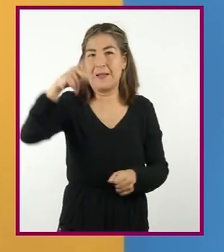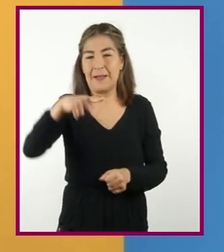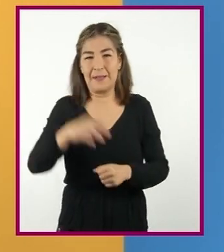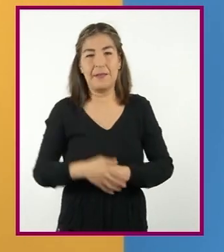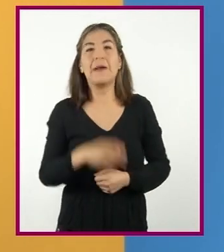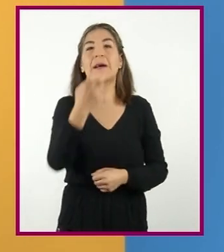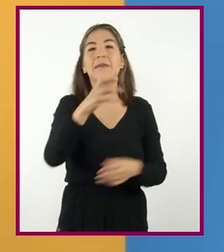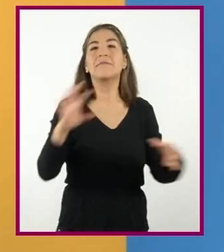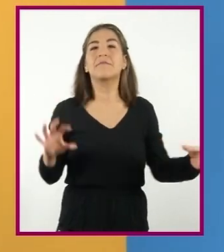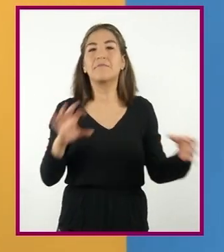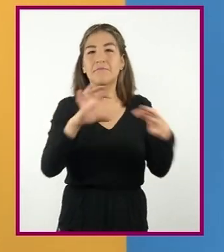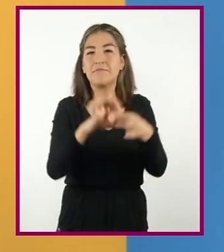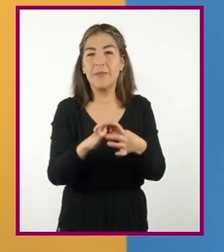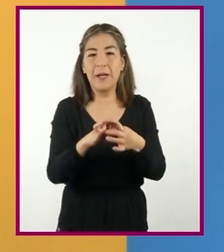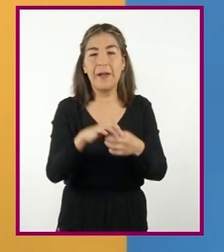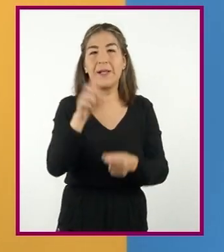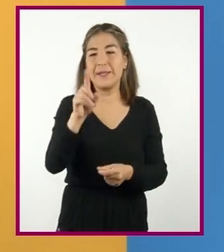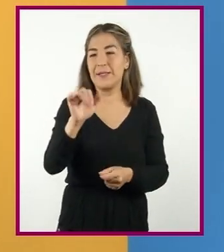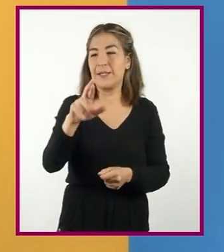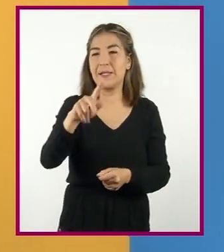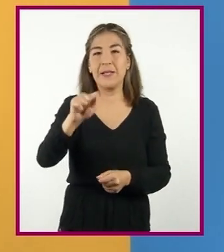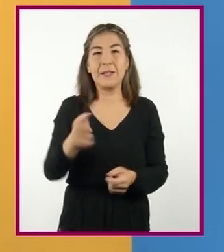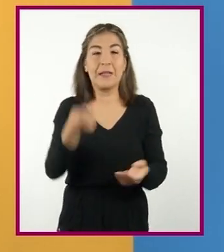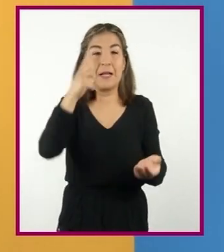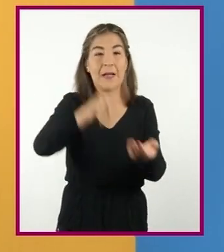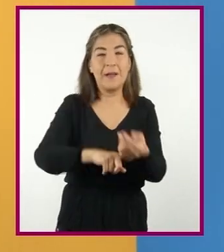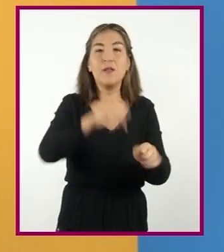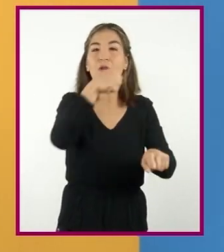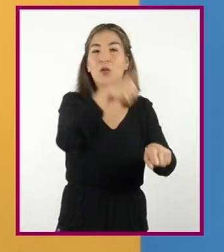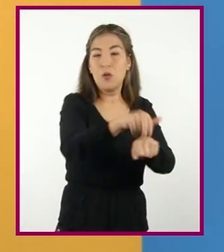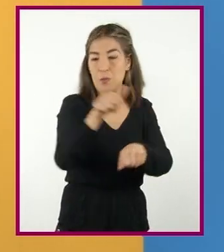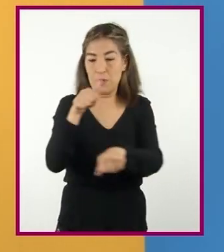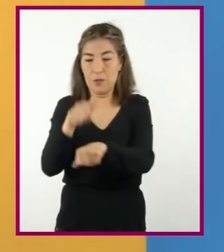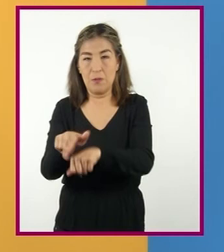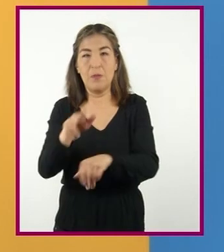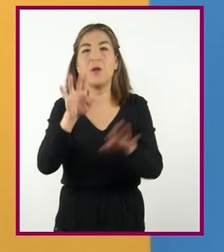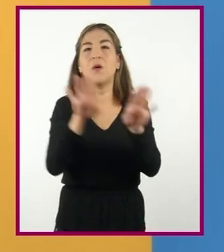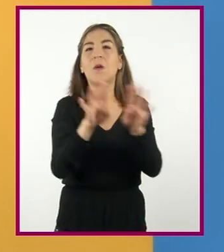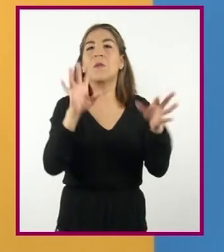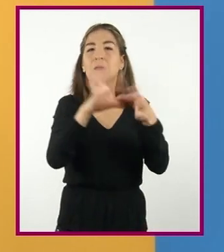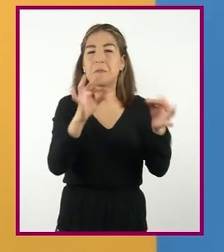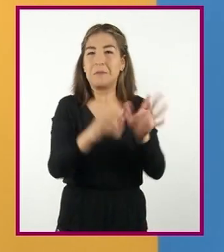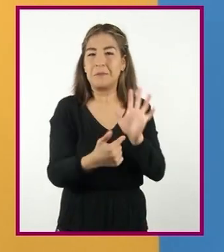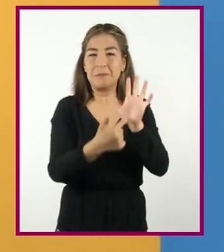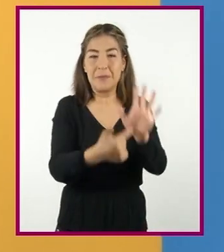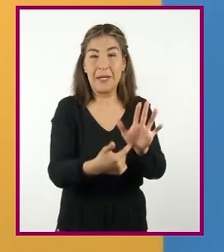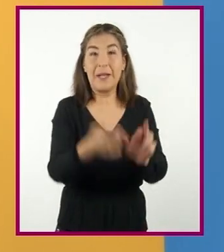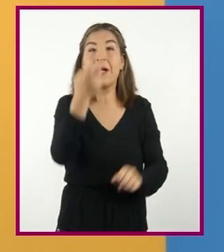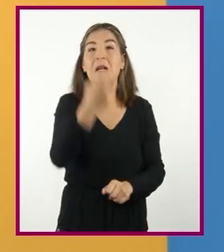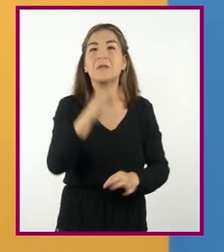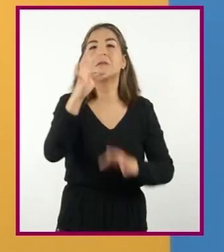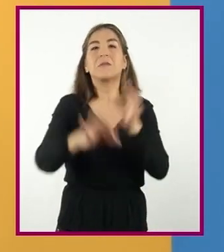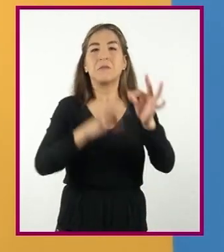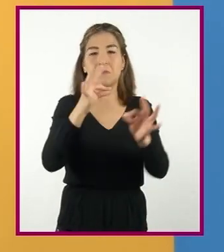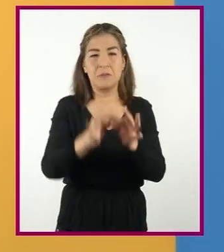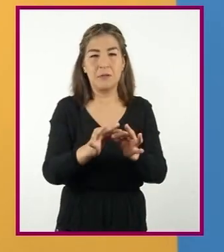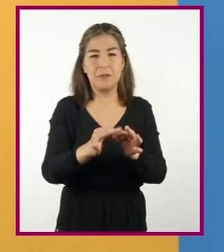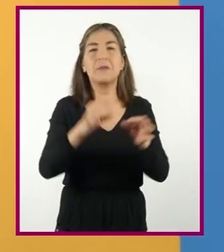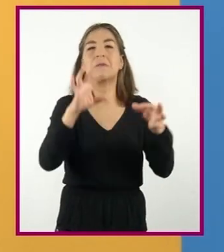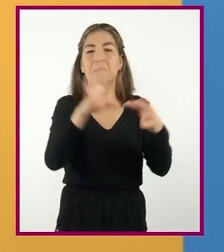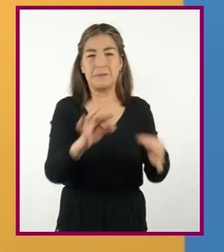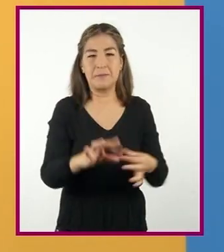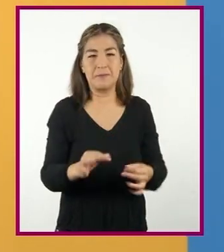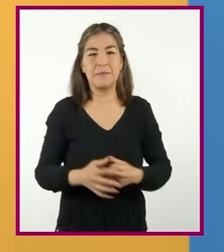una relación de proporcionalidad directa entre las magnitudes del planteamiento y se cumple con las siguientes